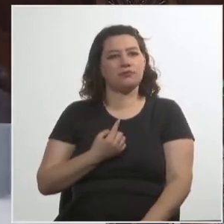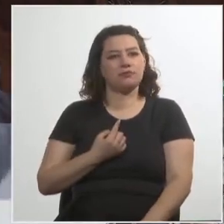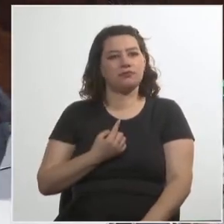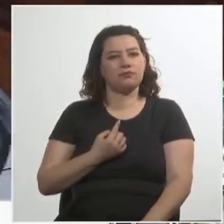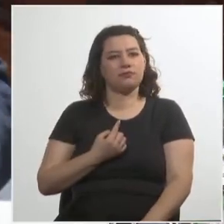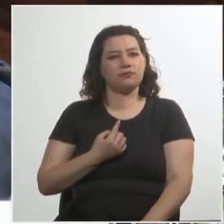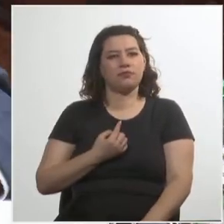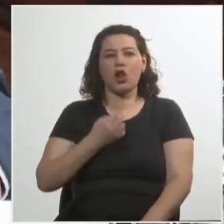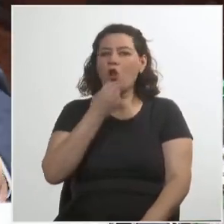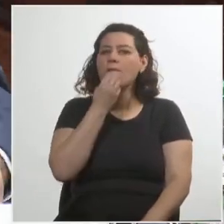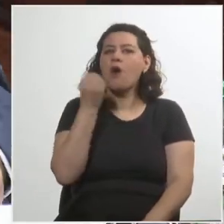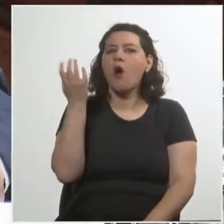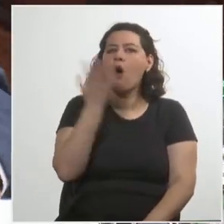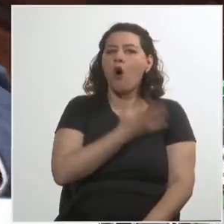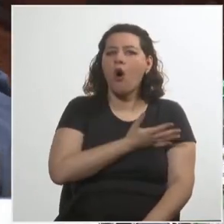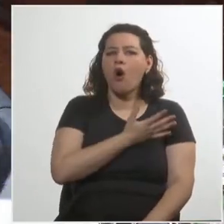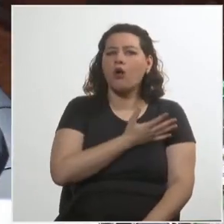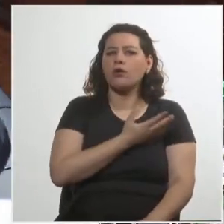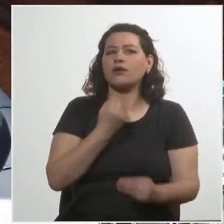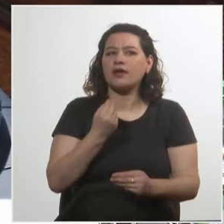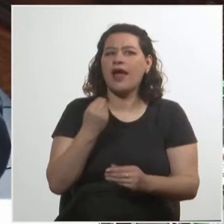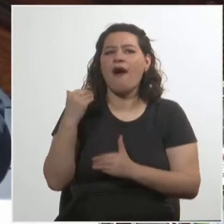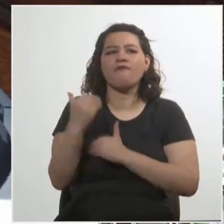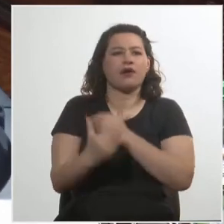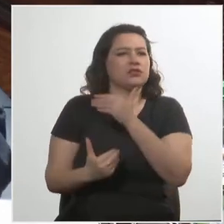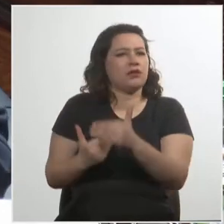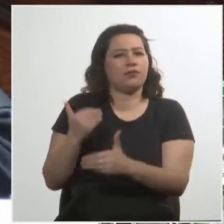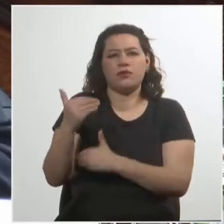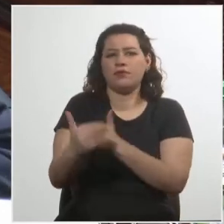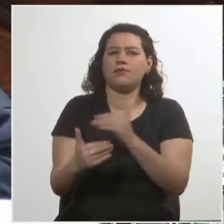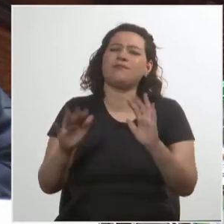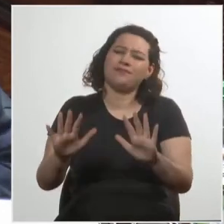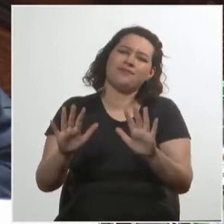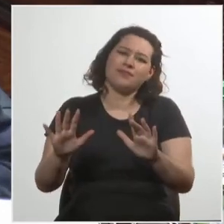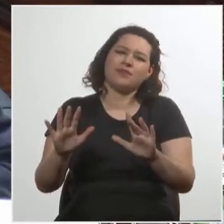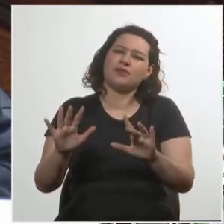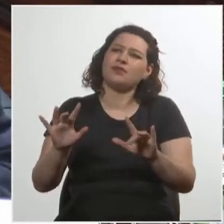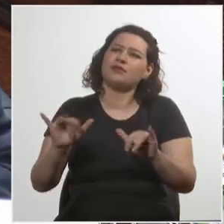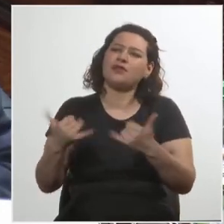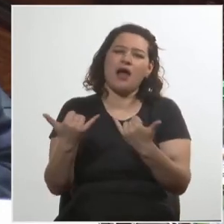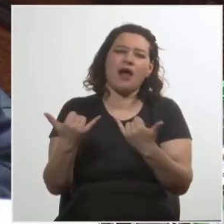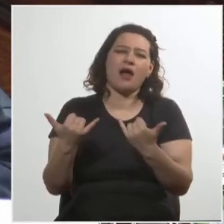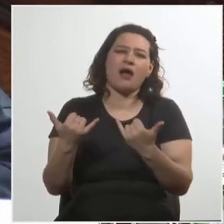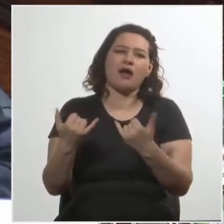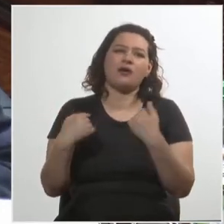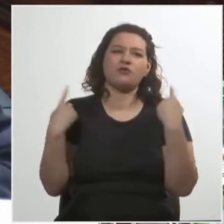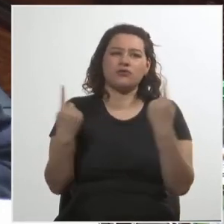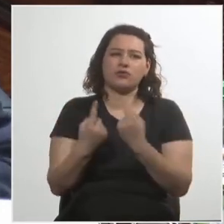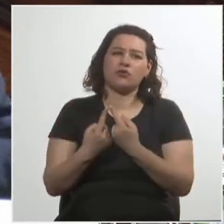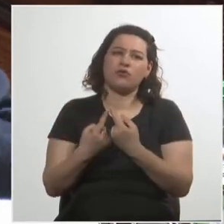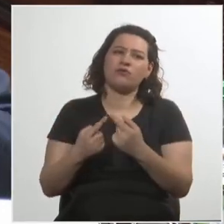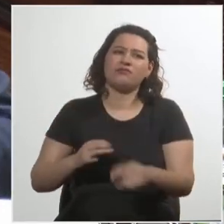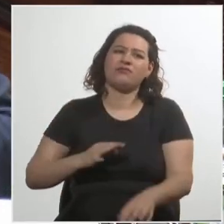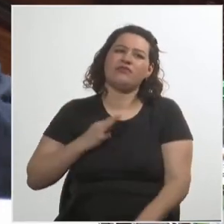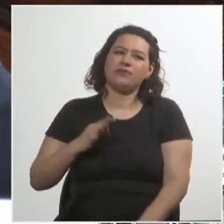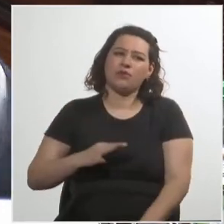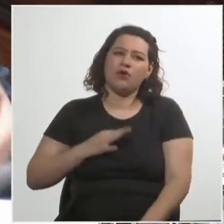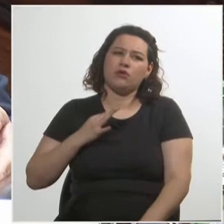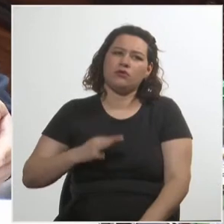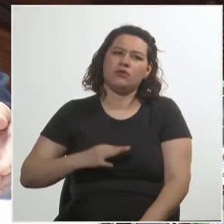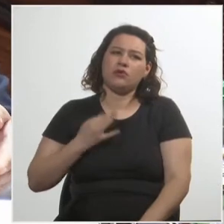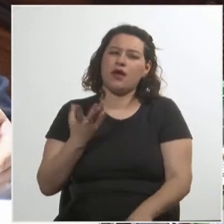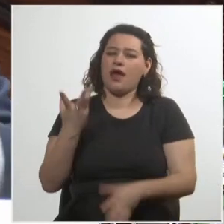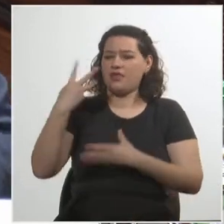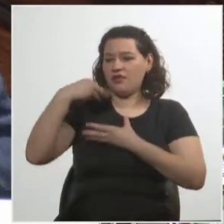lo mejor lo mejor es que avancemos en ese sentido mire lo que hemos vivido en la coleme desde